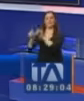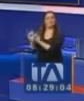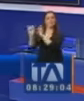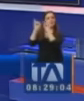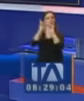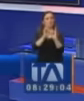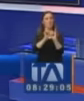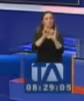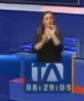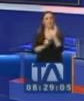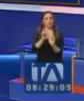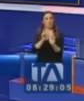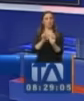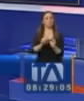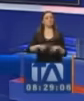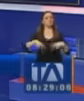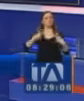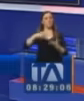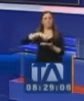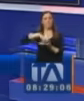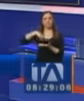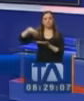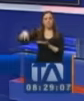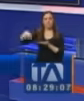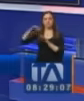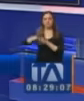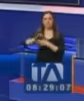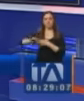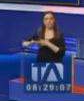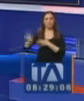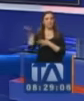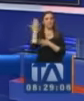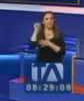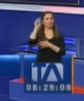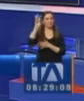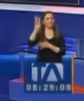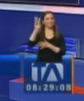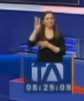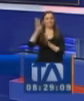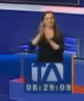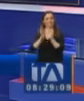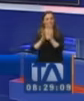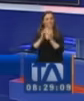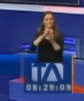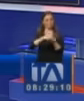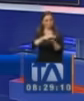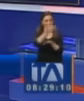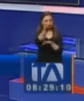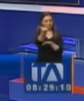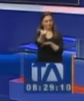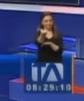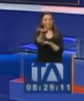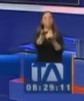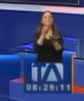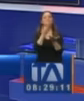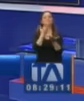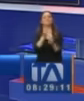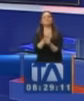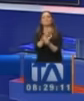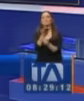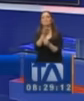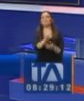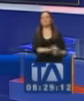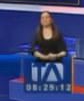de las zonas afectadas y devastadas por el fuerte sismo del pasado 16 de abril. Les invitamos a conocer cómo hacer lo que la